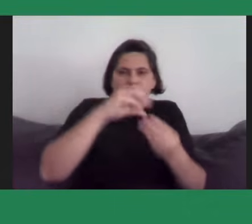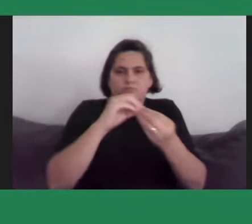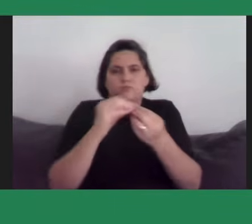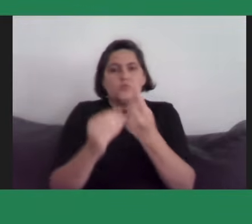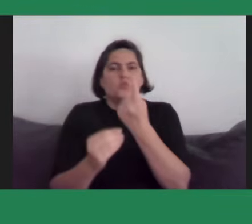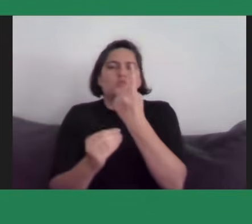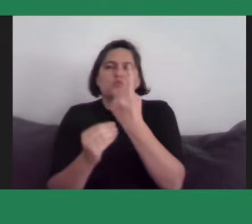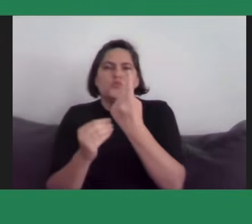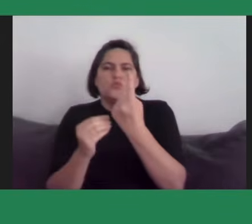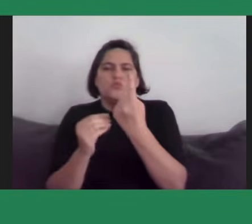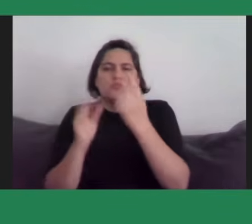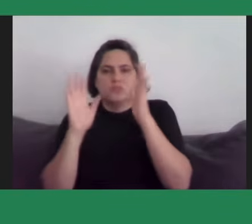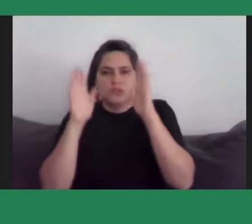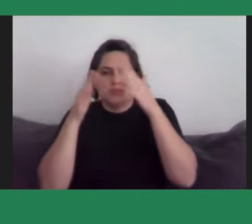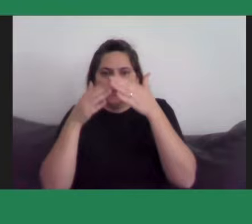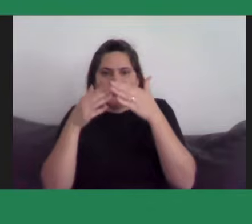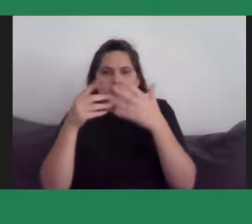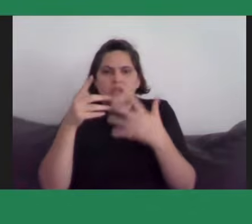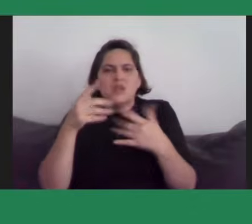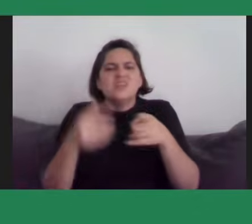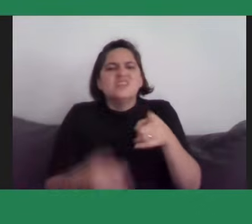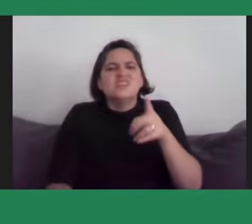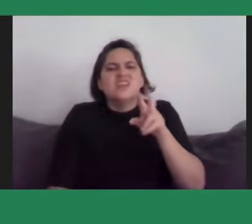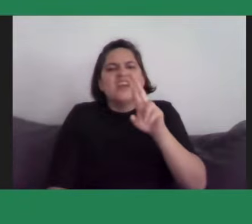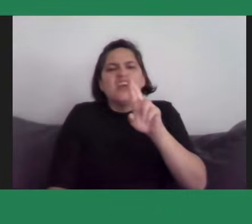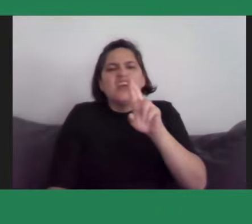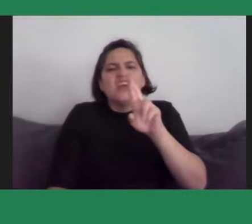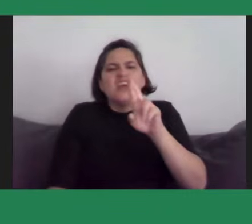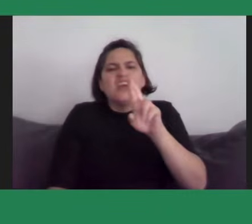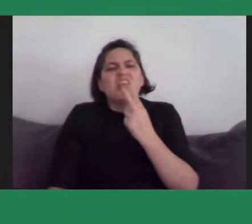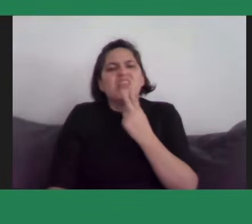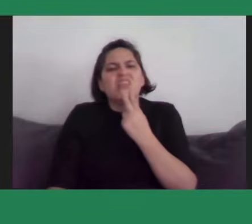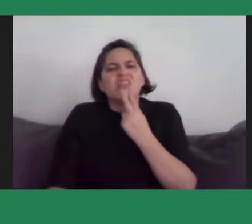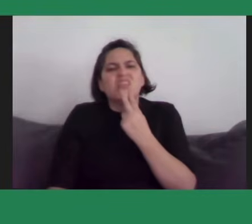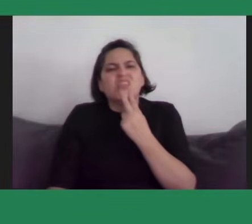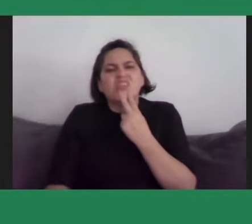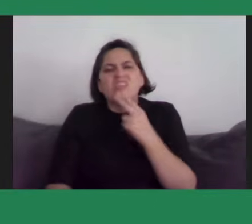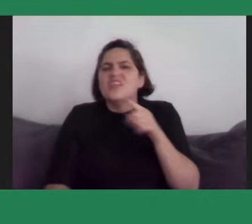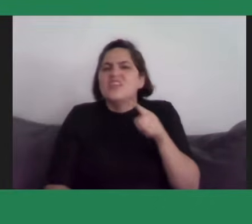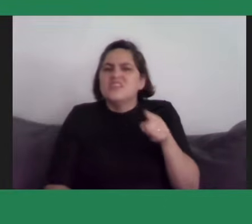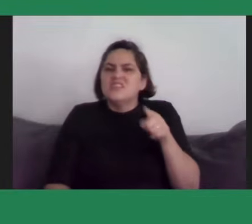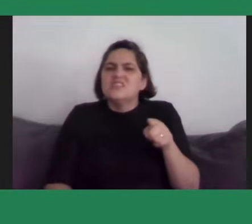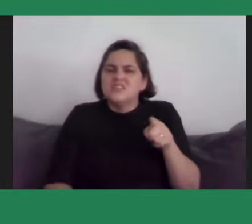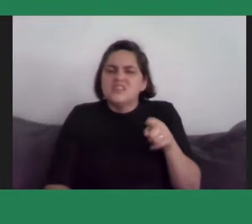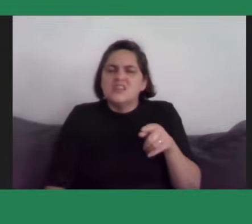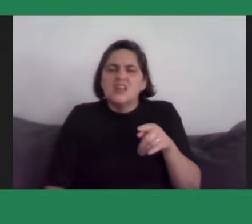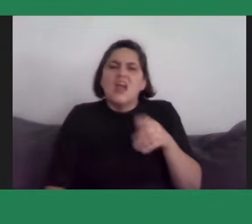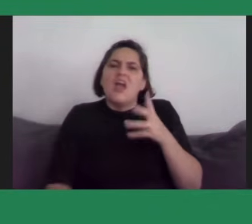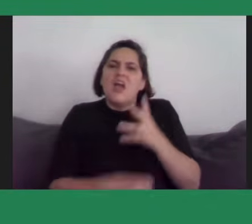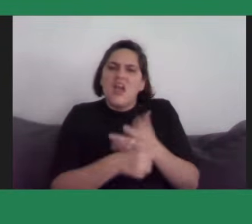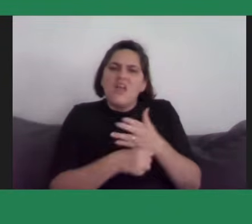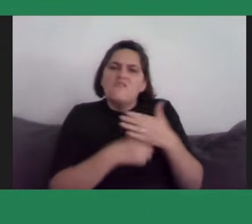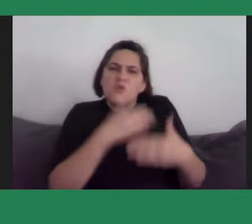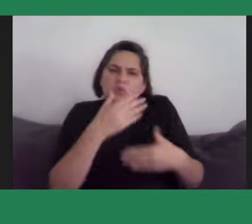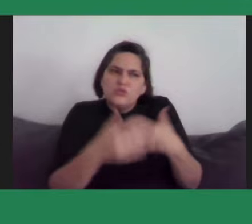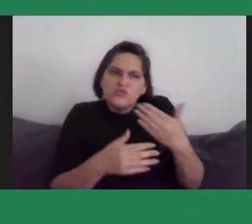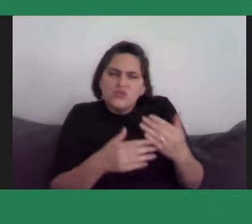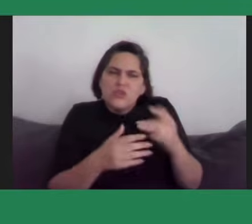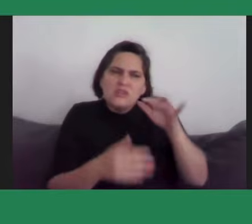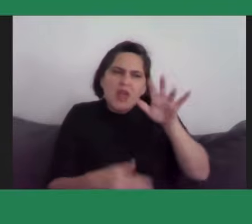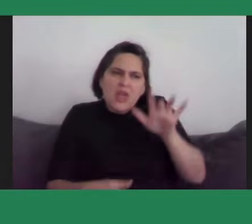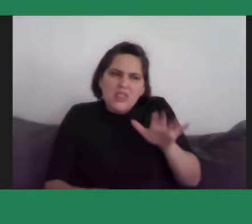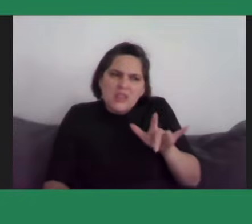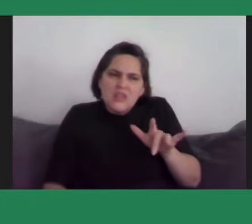el síndrome de Rett, que es una condición genética que tiene una evolución y características muy, muy distintas a este